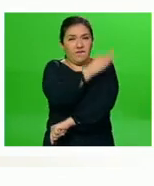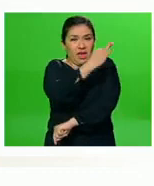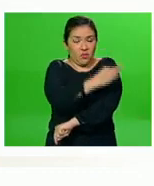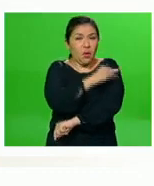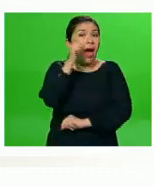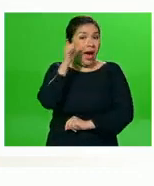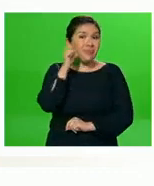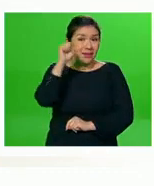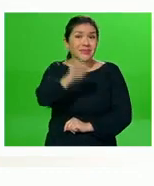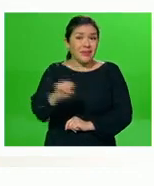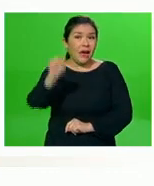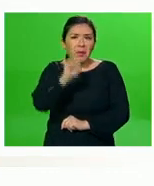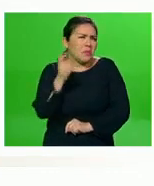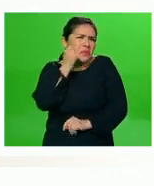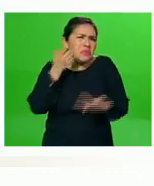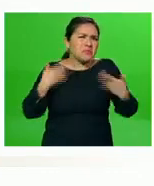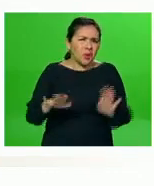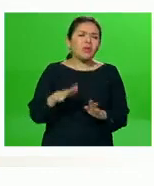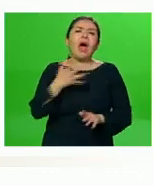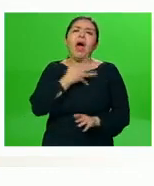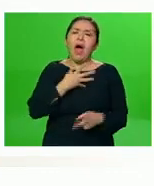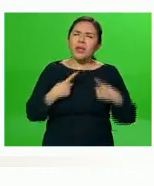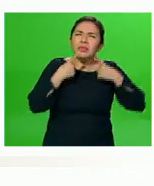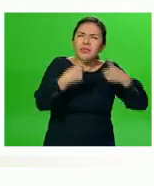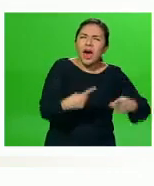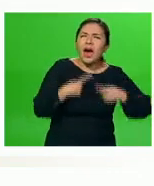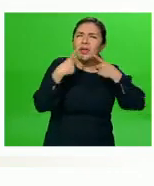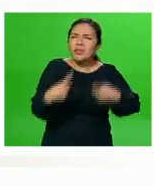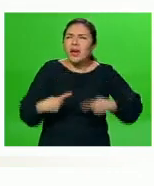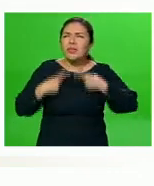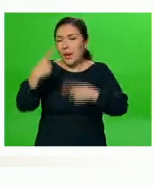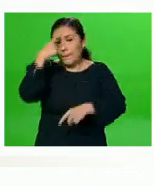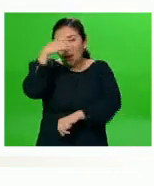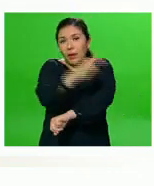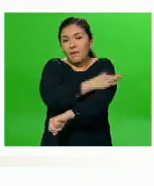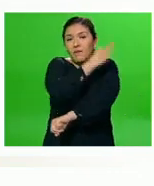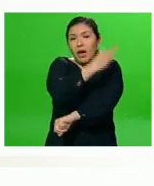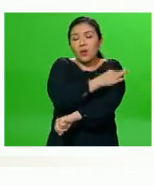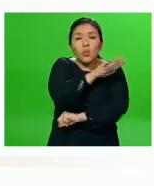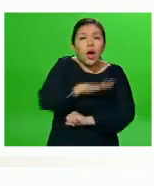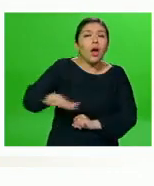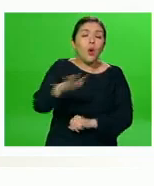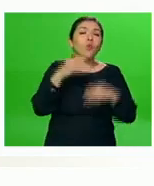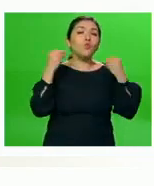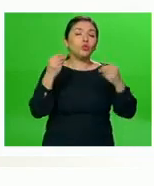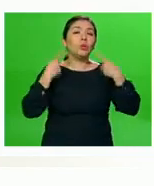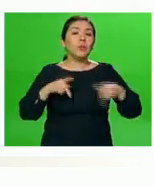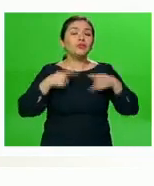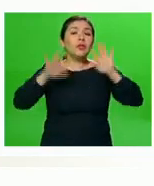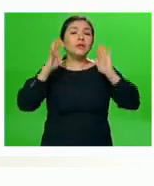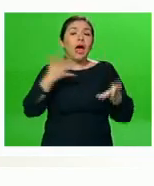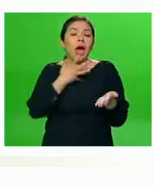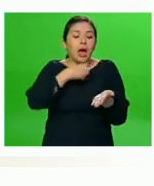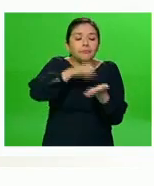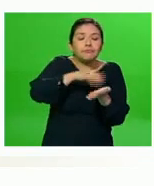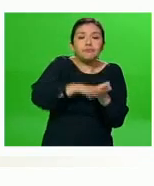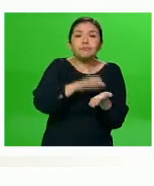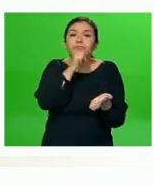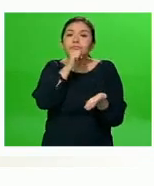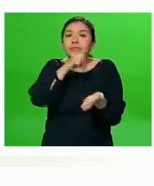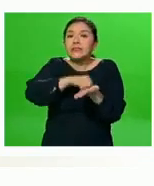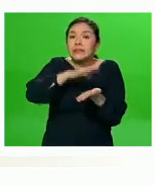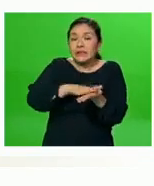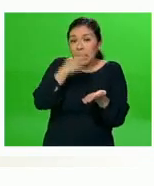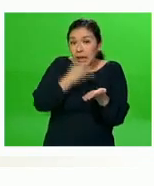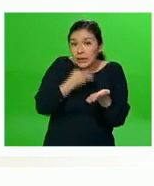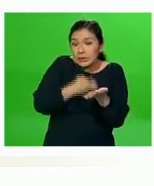aún siendo sábado se otorgó este servicio a todas las personas los momentos fueron programadas para este día se activaron los